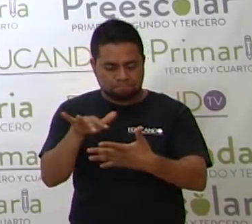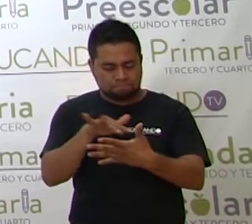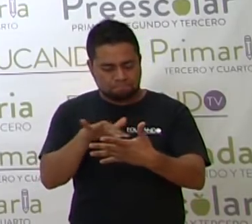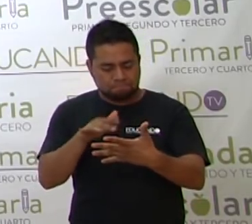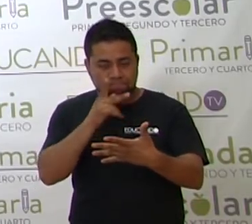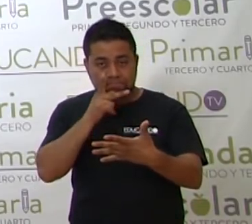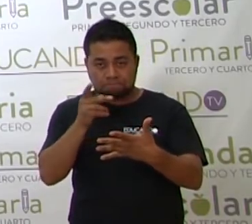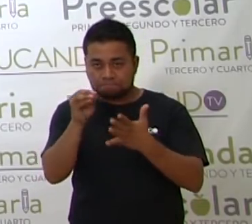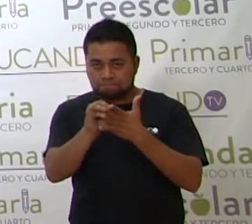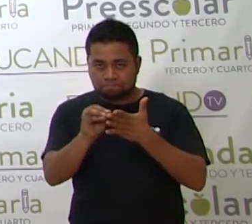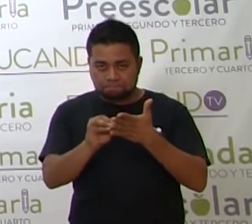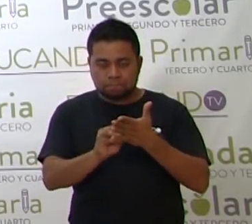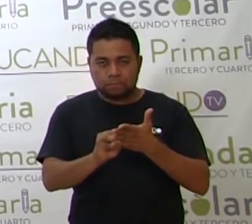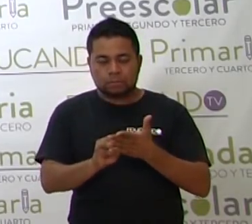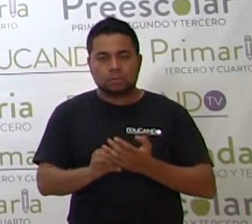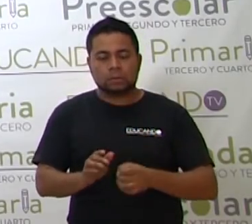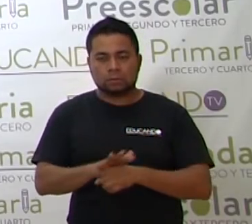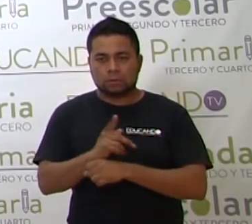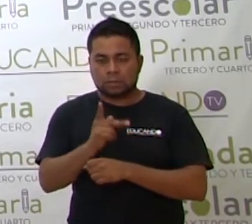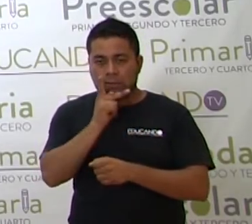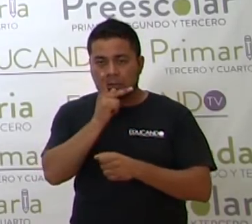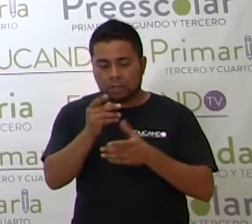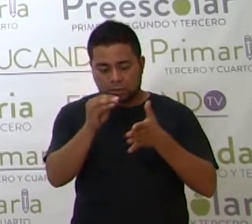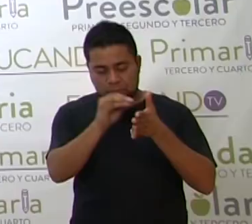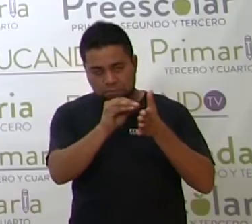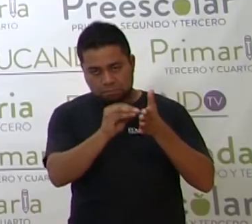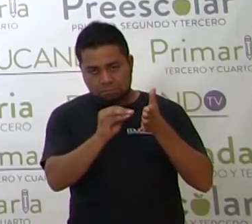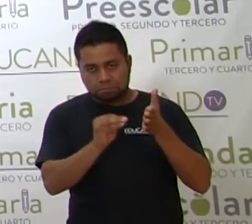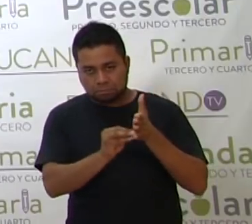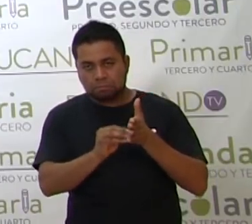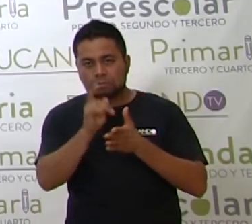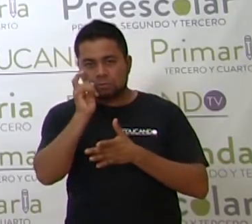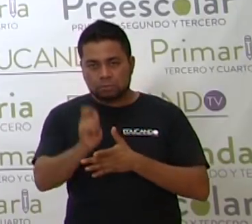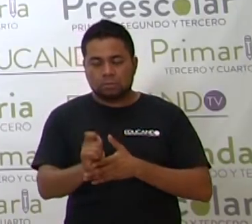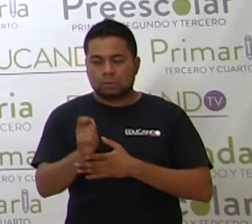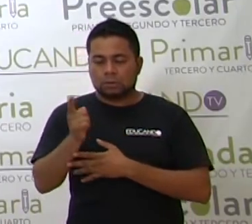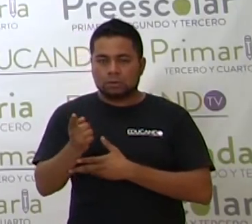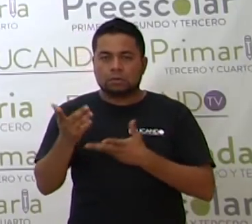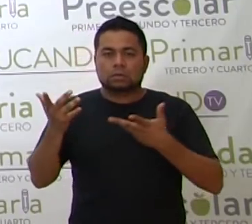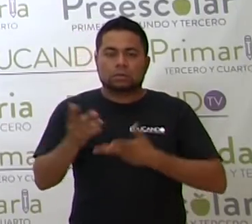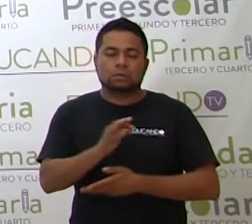las palabras van a provocar que tú puedas